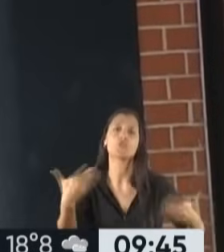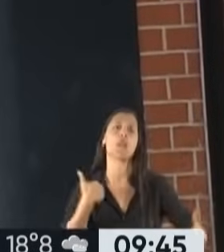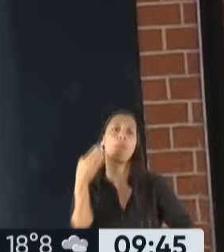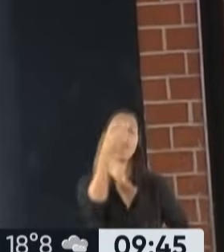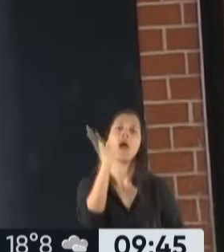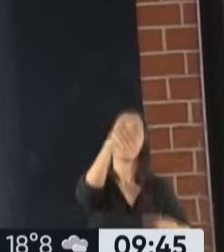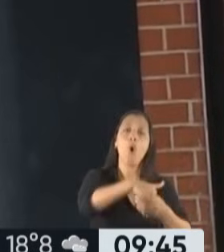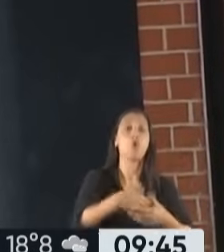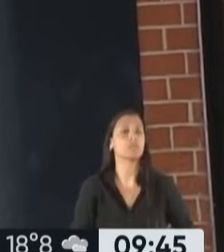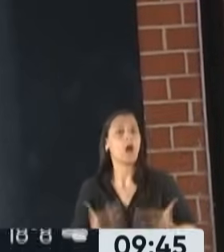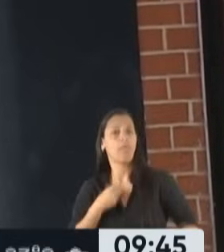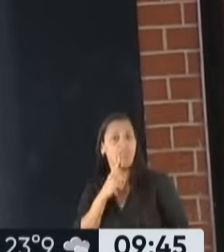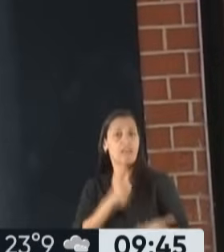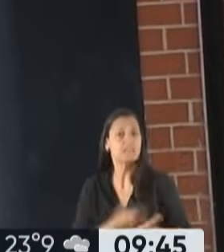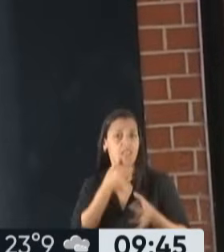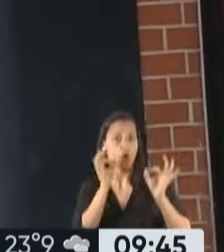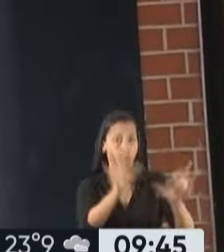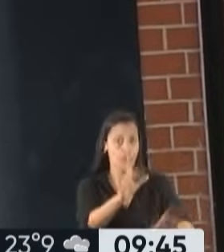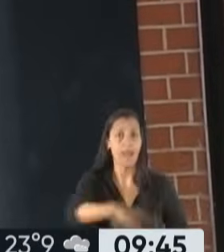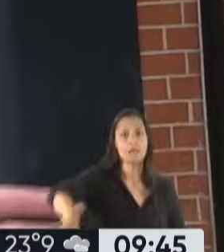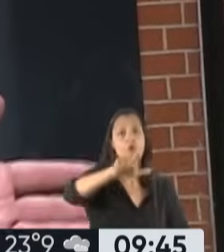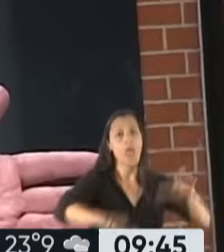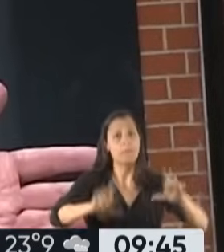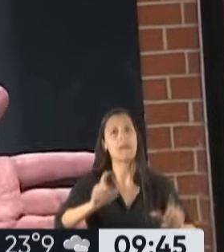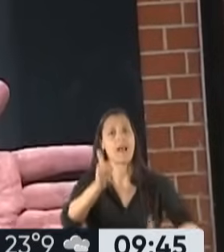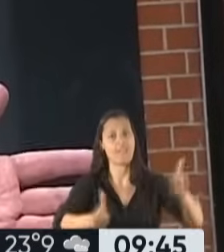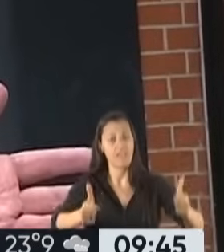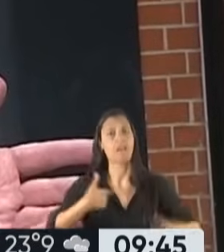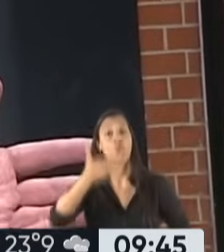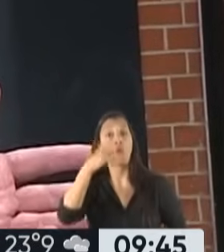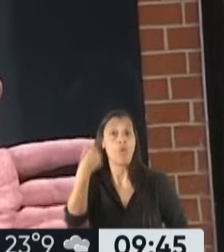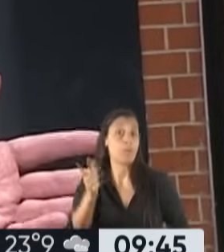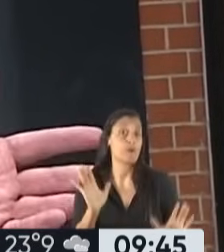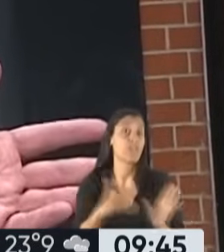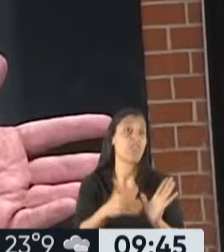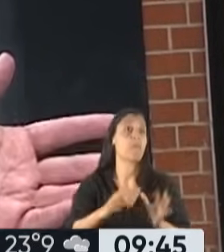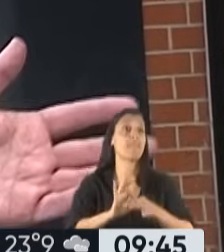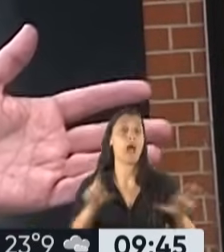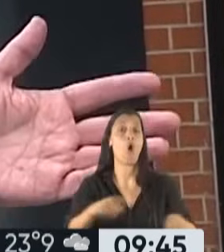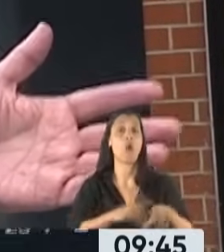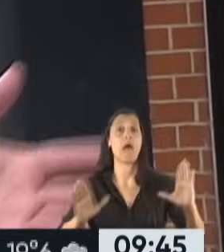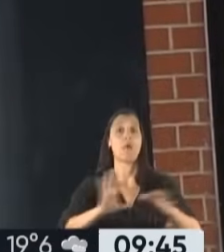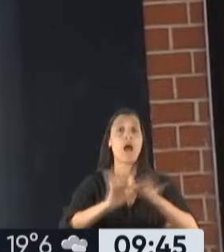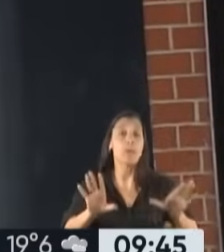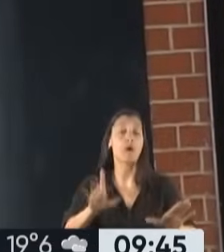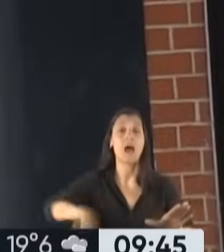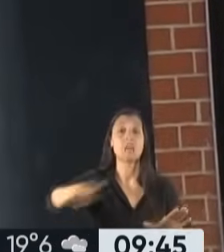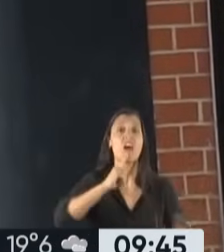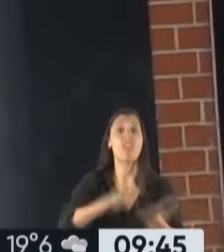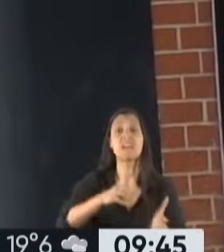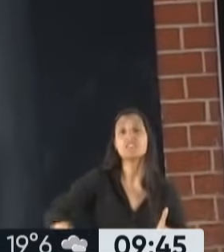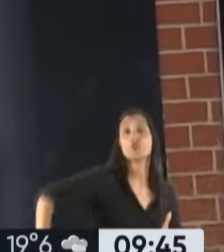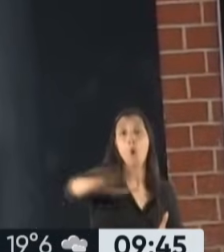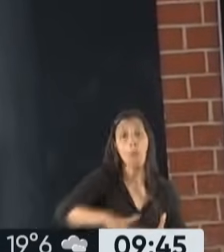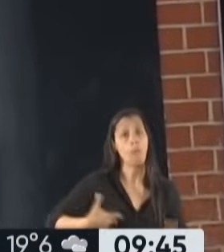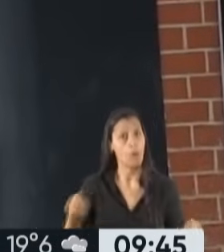cada uno diga lo que quiso decir. Y después el resto lo dice la democracia. Estamos en democracia y lo que resuelve el pueblo es lo que resuelve el